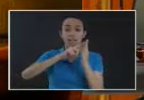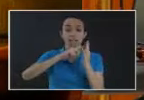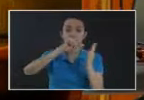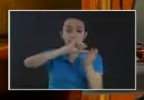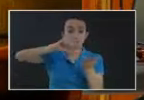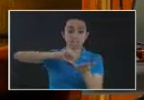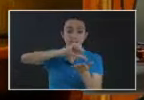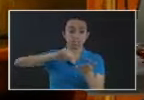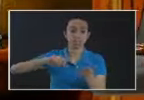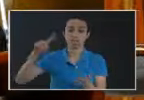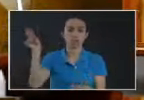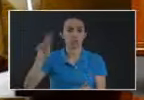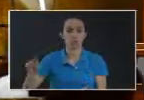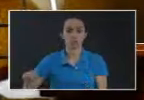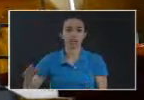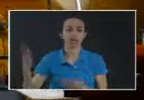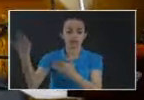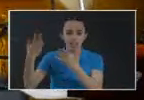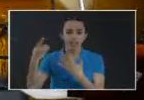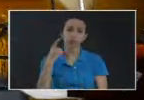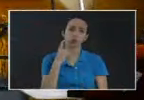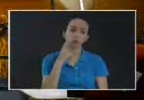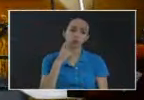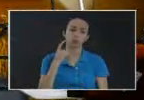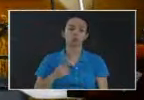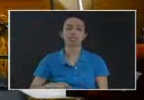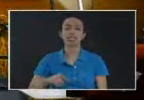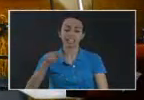Es tiempo, pueblo de Dios, que despertemos.